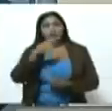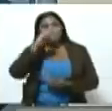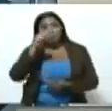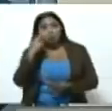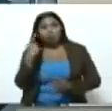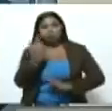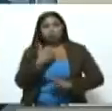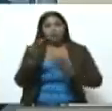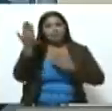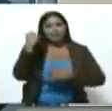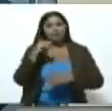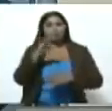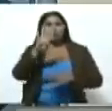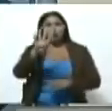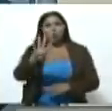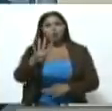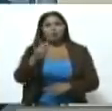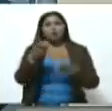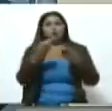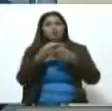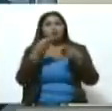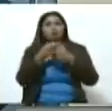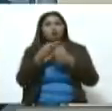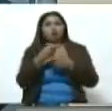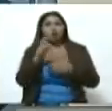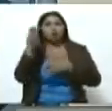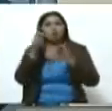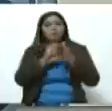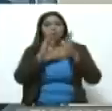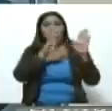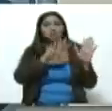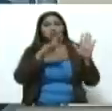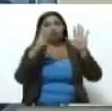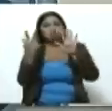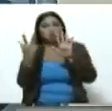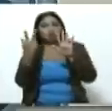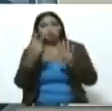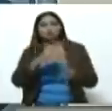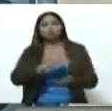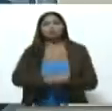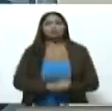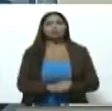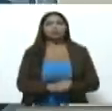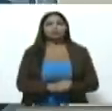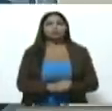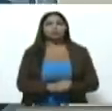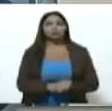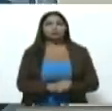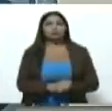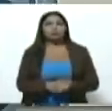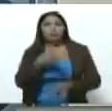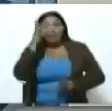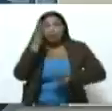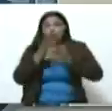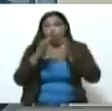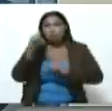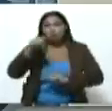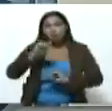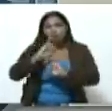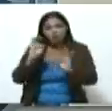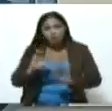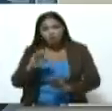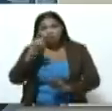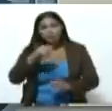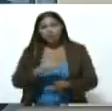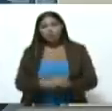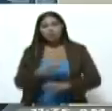el pasado 4 de agosto del año 2018. Casualmente hoy